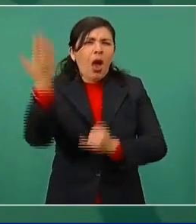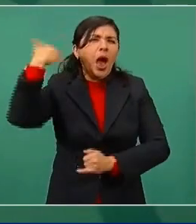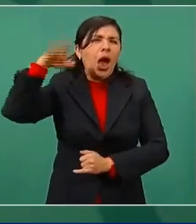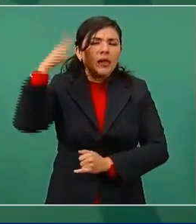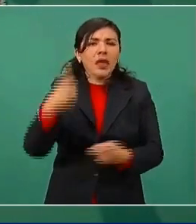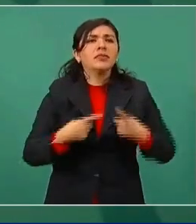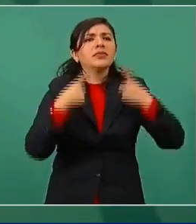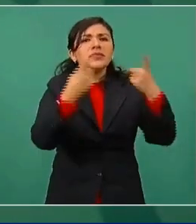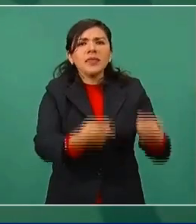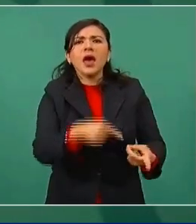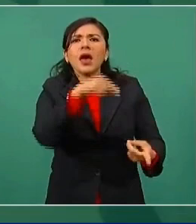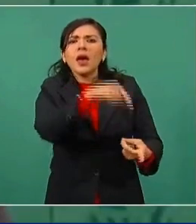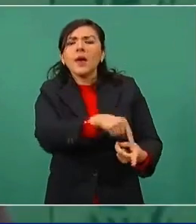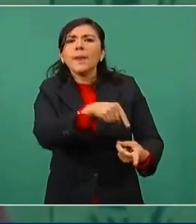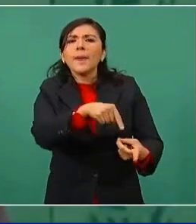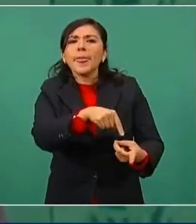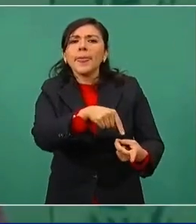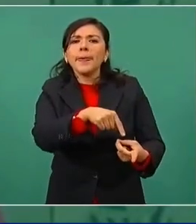La Procuraduría